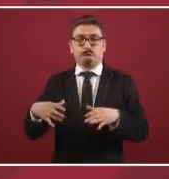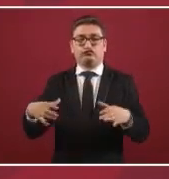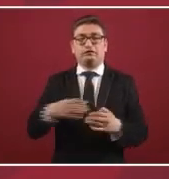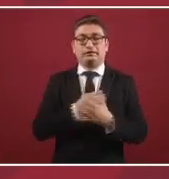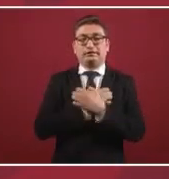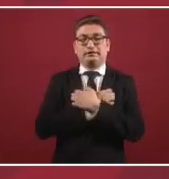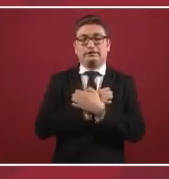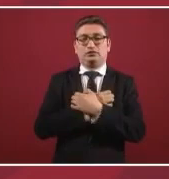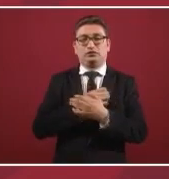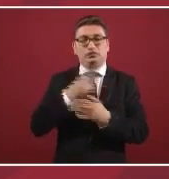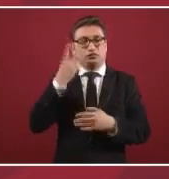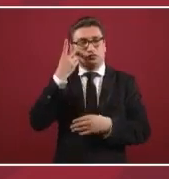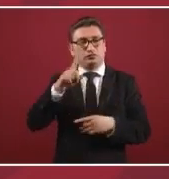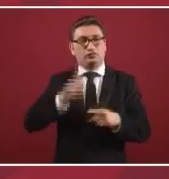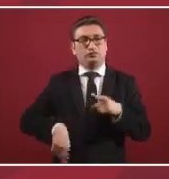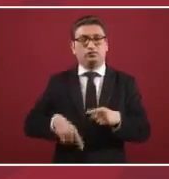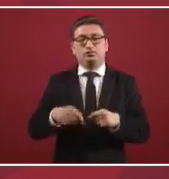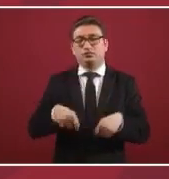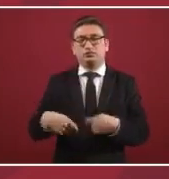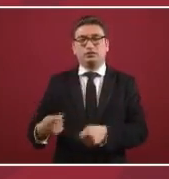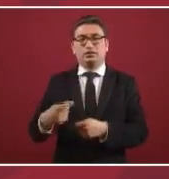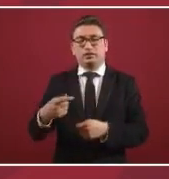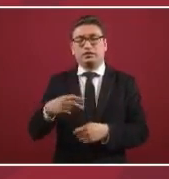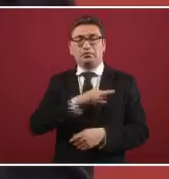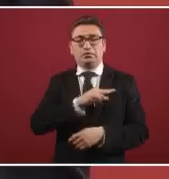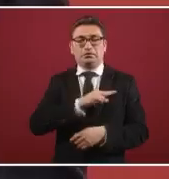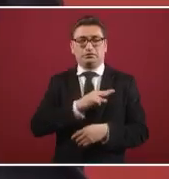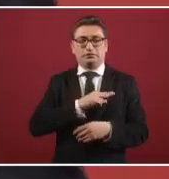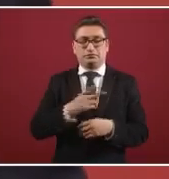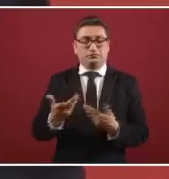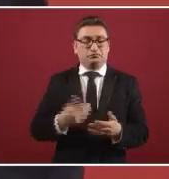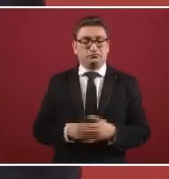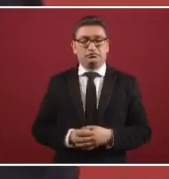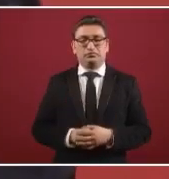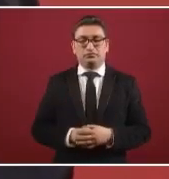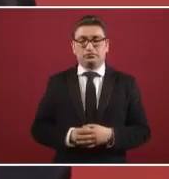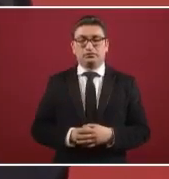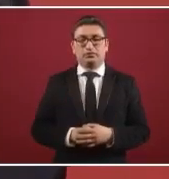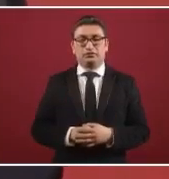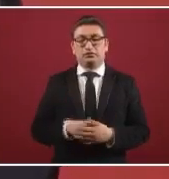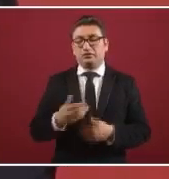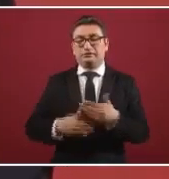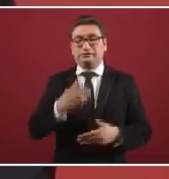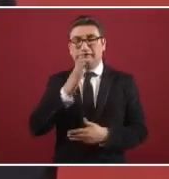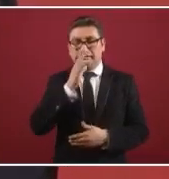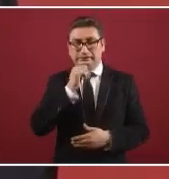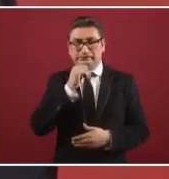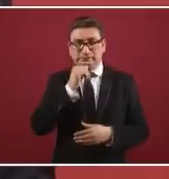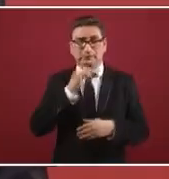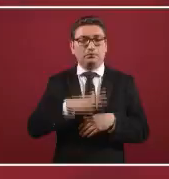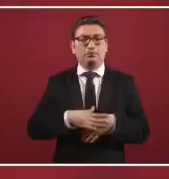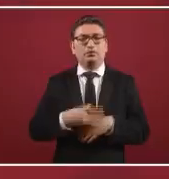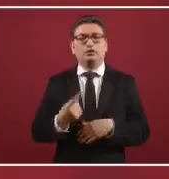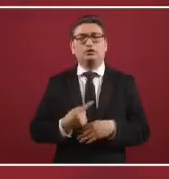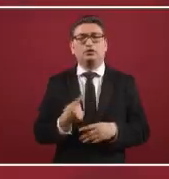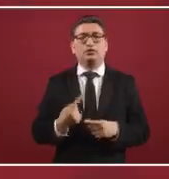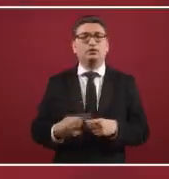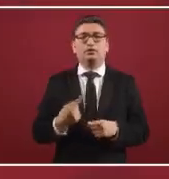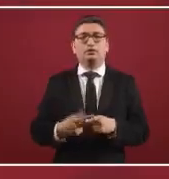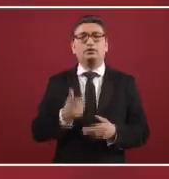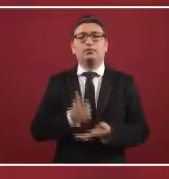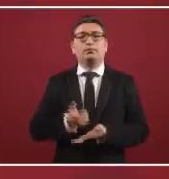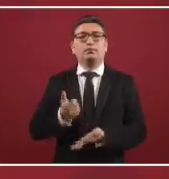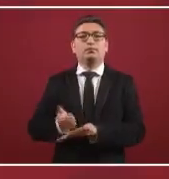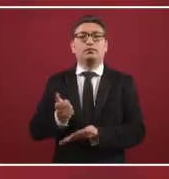educación. Llegó un límite en que ya no se podía, porque ¿quién paga